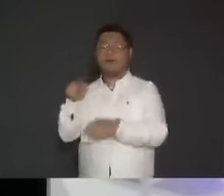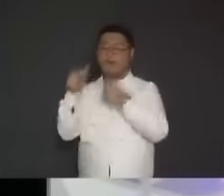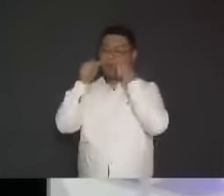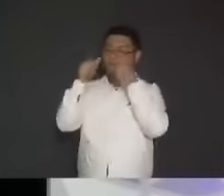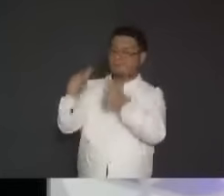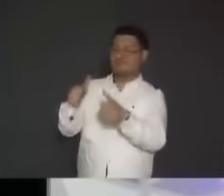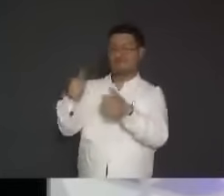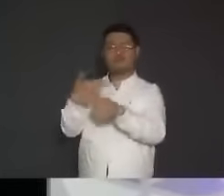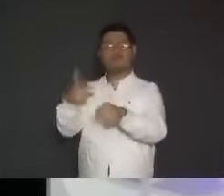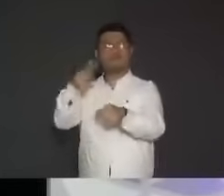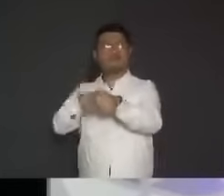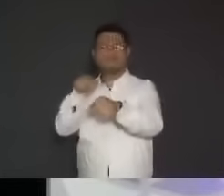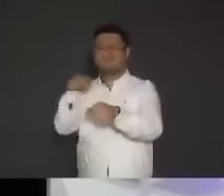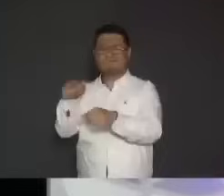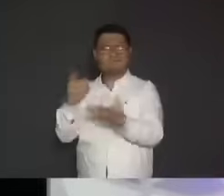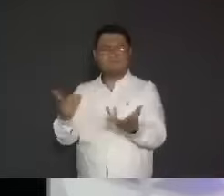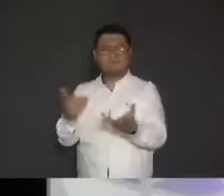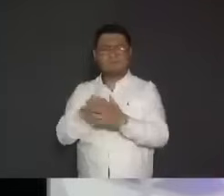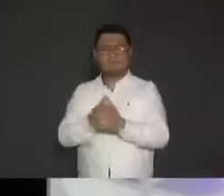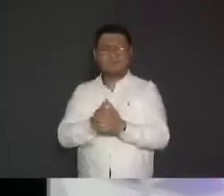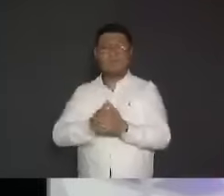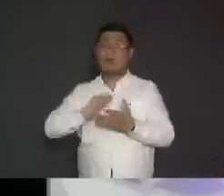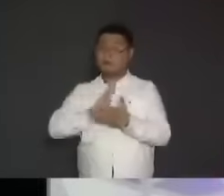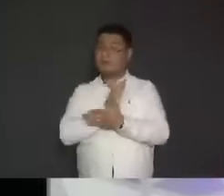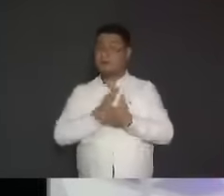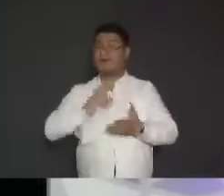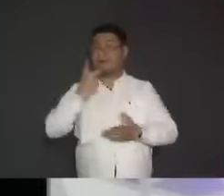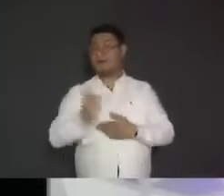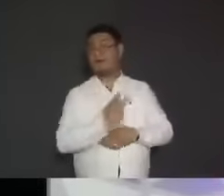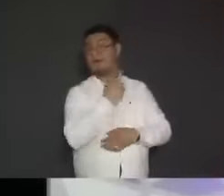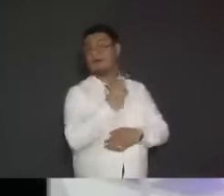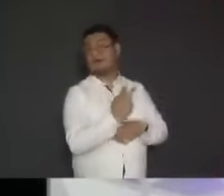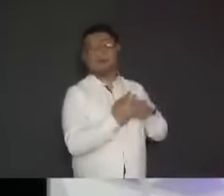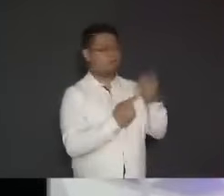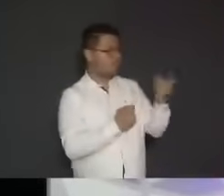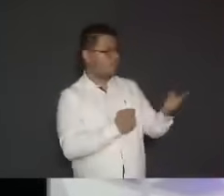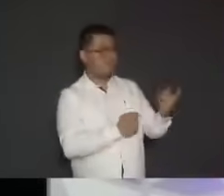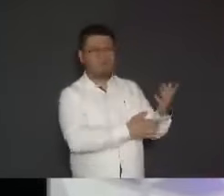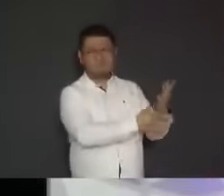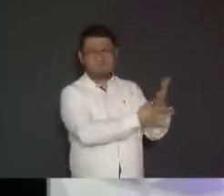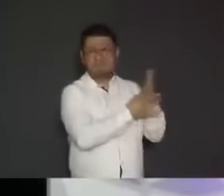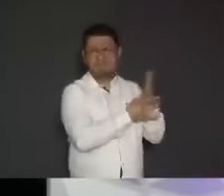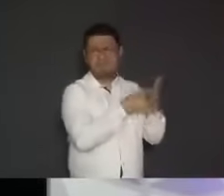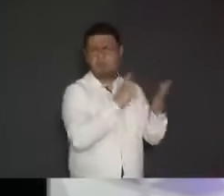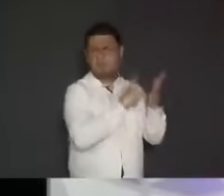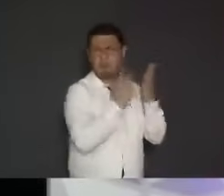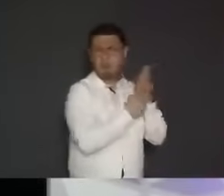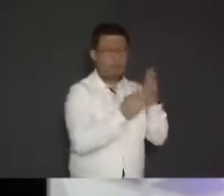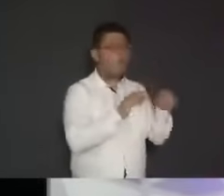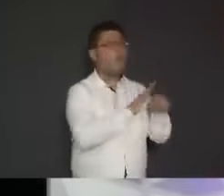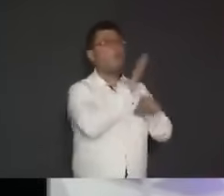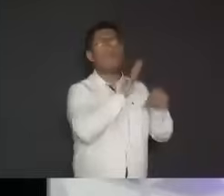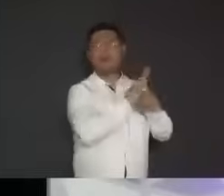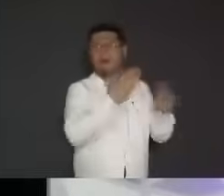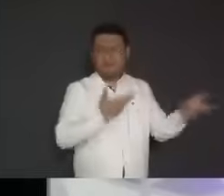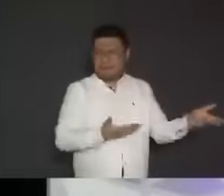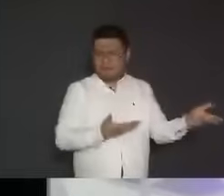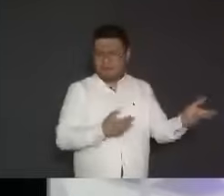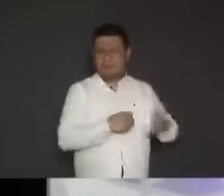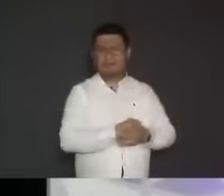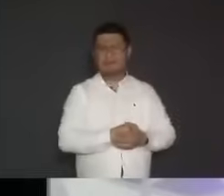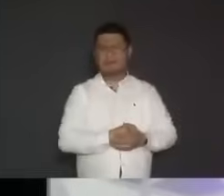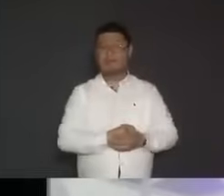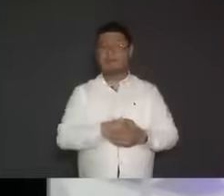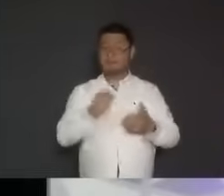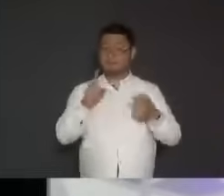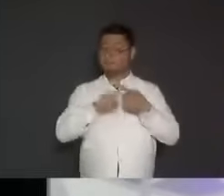transición. Más bien, habría que preguntarle de qué habla cuando copia las propuestas y no las conoce a fondo. Lo segundo es que ambos